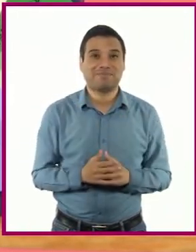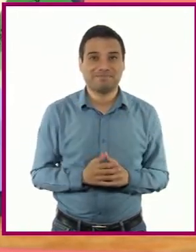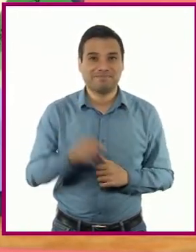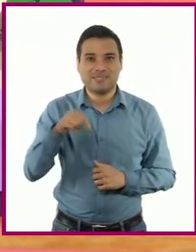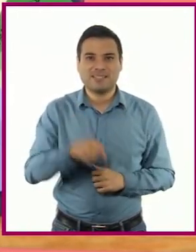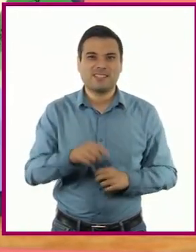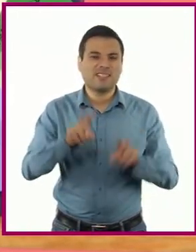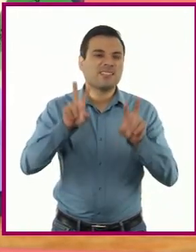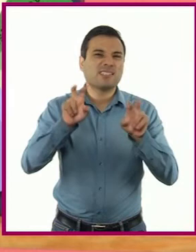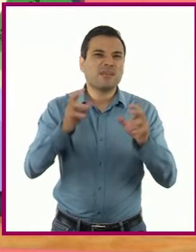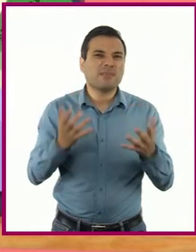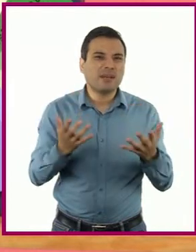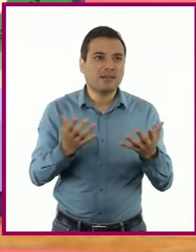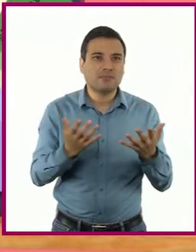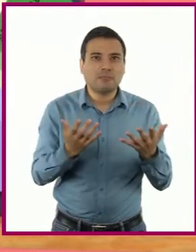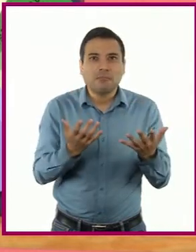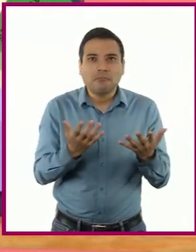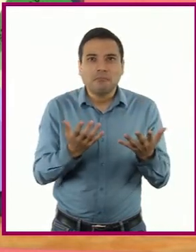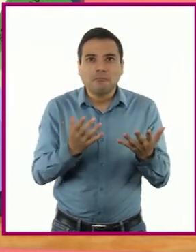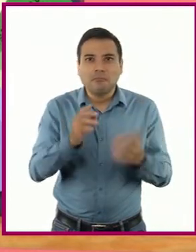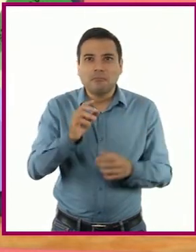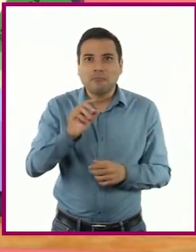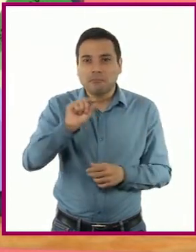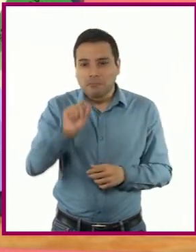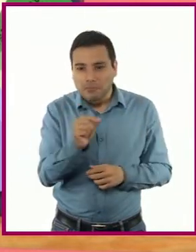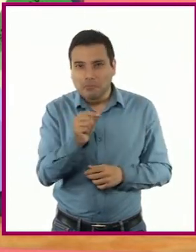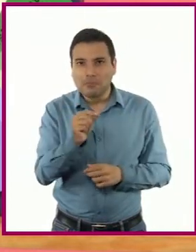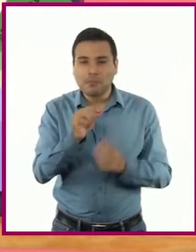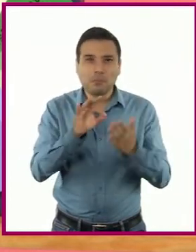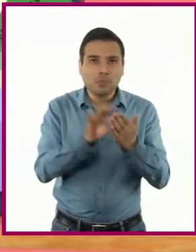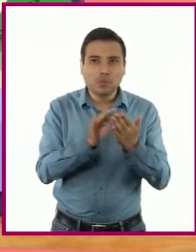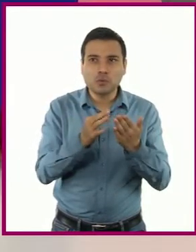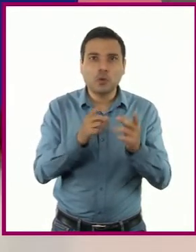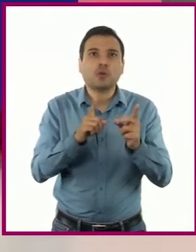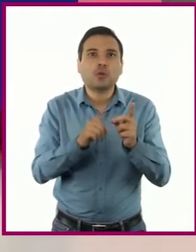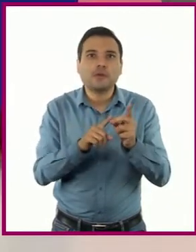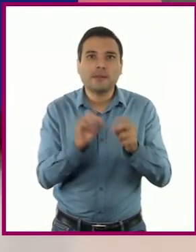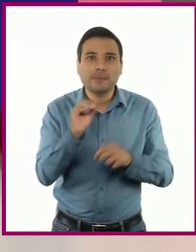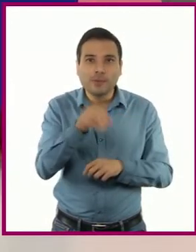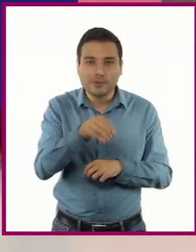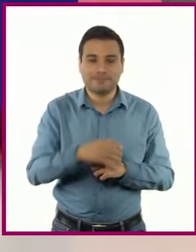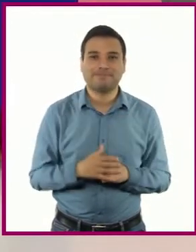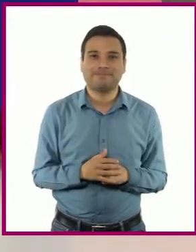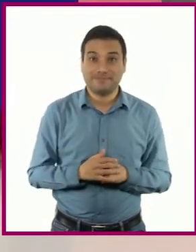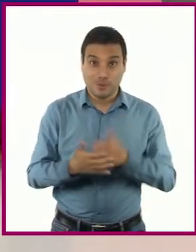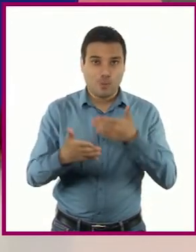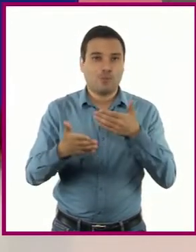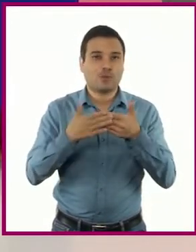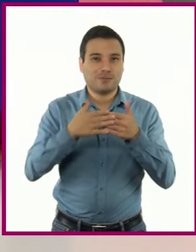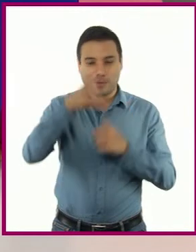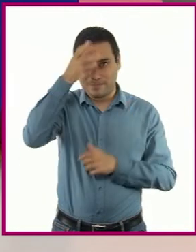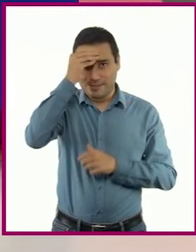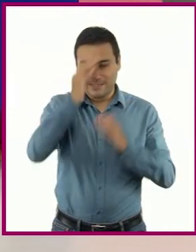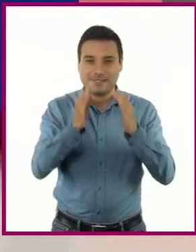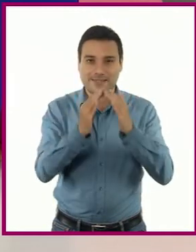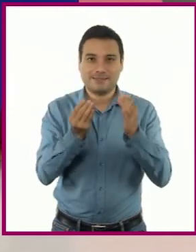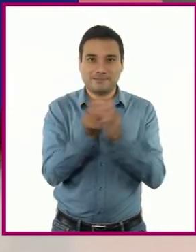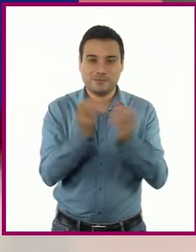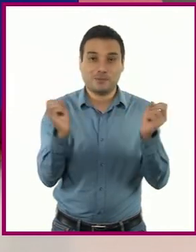sobre ¿en dónde pongo tilde y coma? Los esperamos pronto en otra sesión de Aprende en